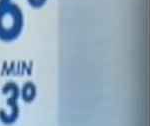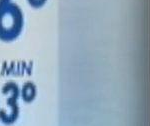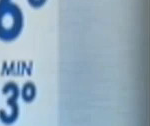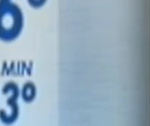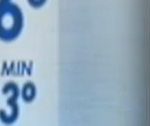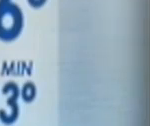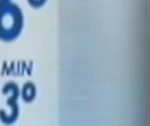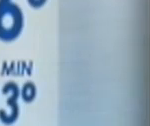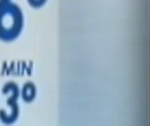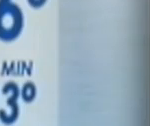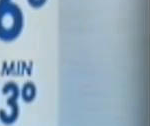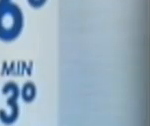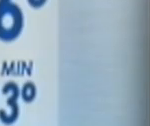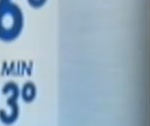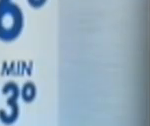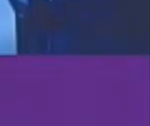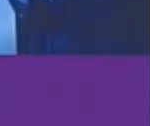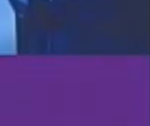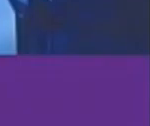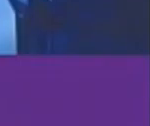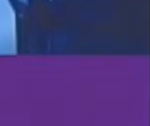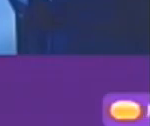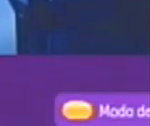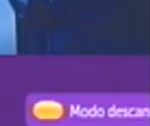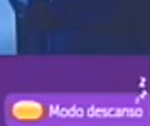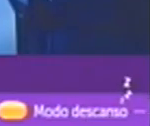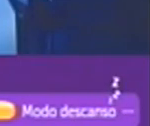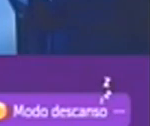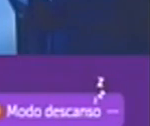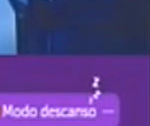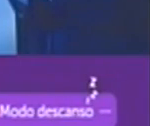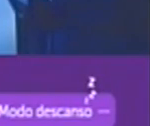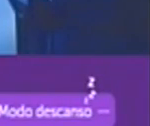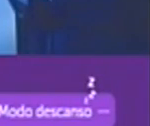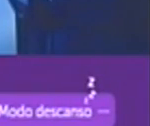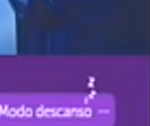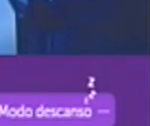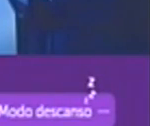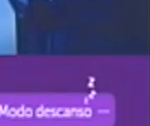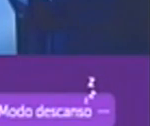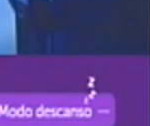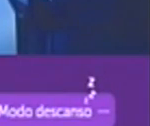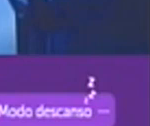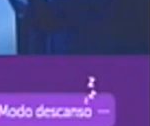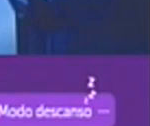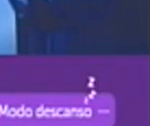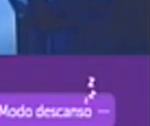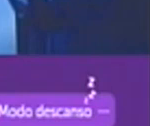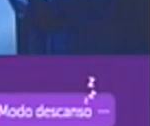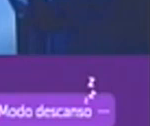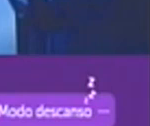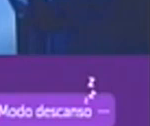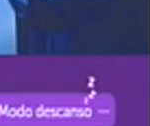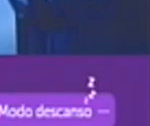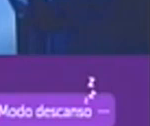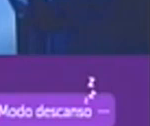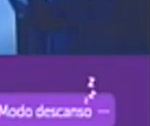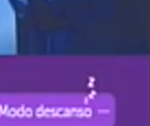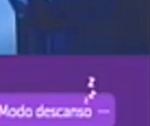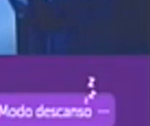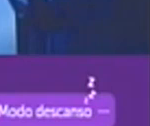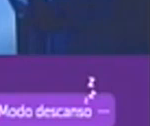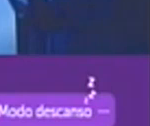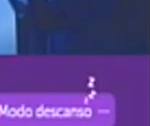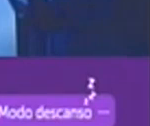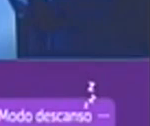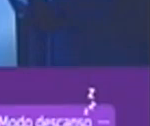noche y madrugada. Este ha sido el pronóstico del... En Helcaps, inductor del sueño, no crea dependencia de laboratorios Fardel. Búscalo en